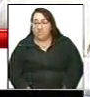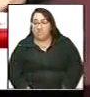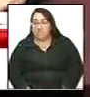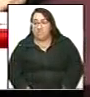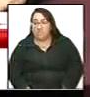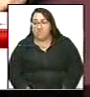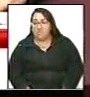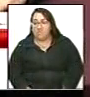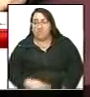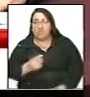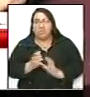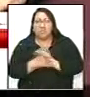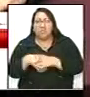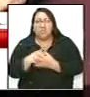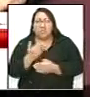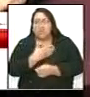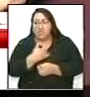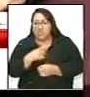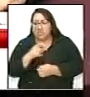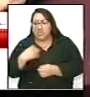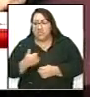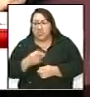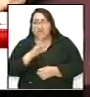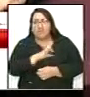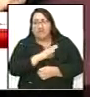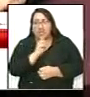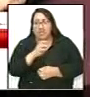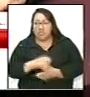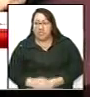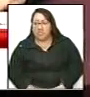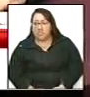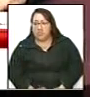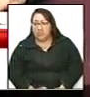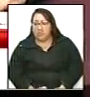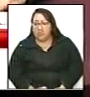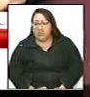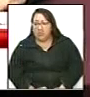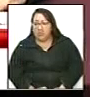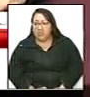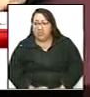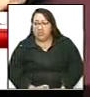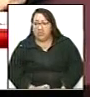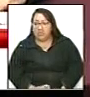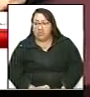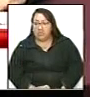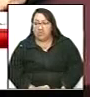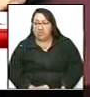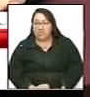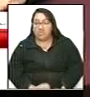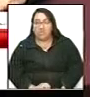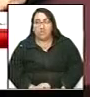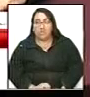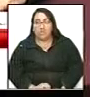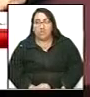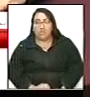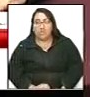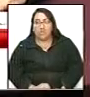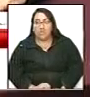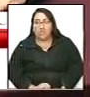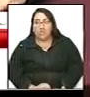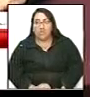para aprovechar, presidenta, la señora fiscal ha dicho que van a remitir al Congreso una iniciativa